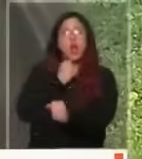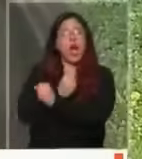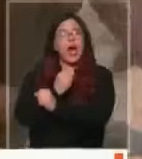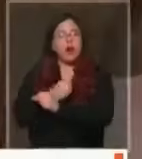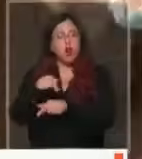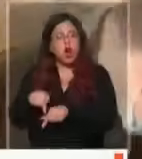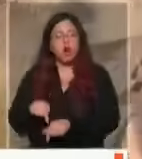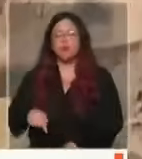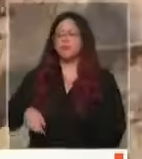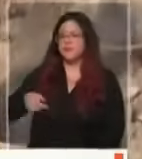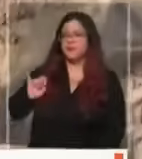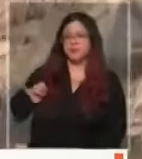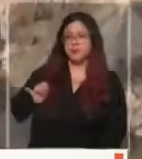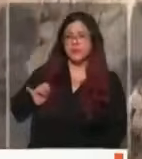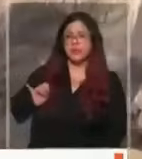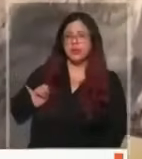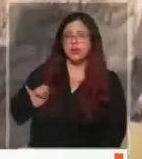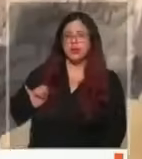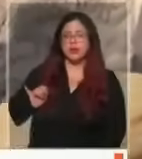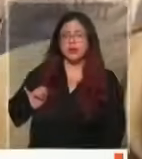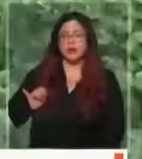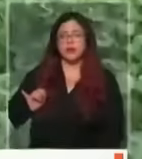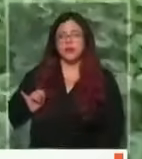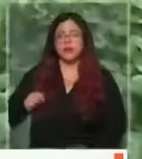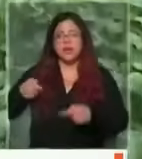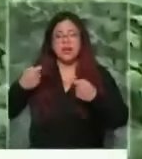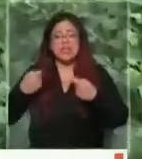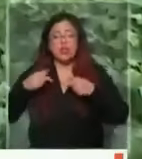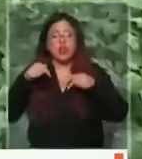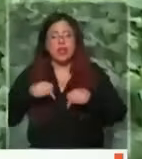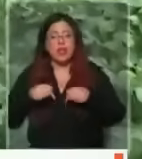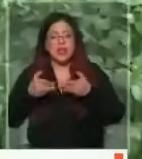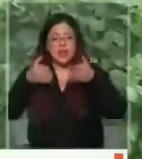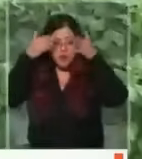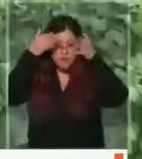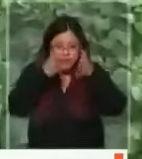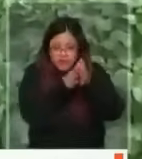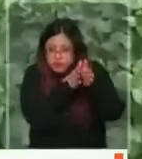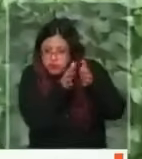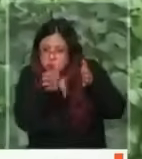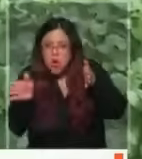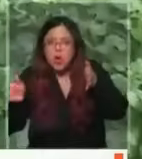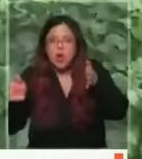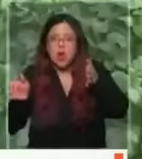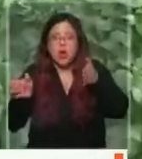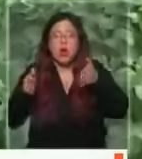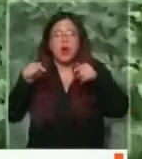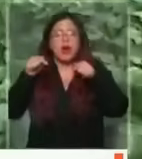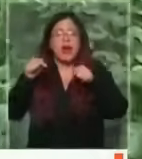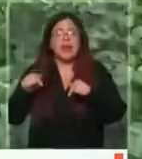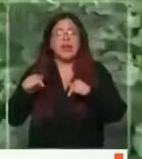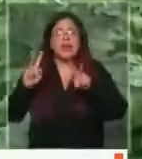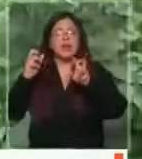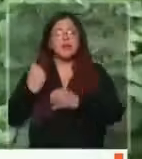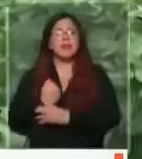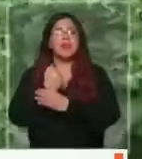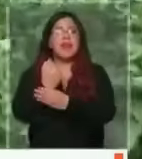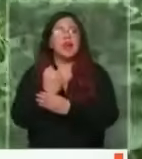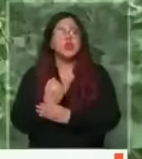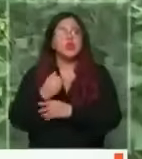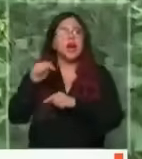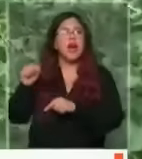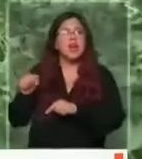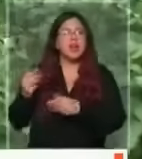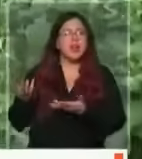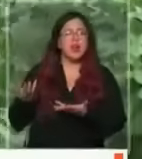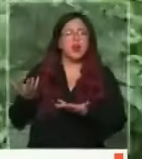Sí. Nos trató de desviar aquí mismo en el sitio del suceso, ¿ya? Entonces, dentro de eso, la cooperación ahí fue súper ambigua